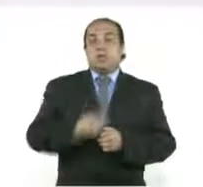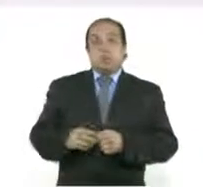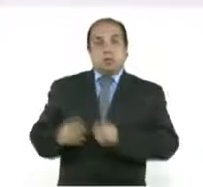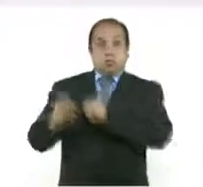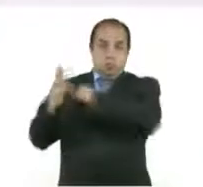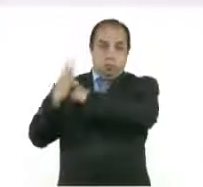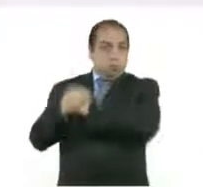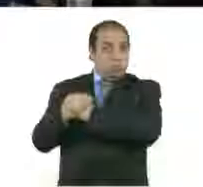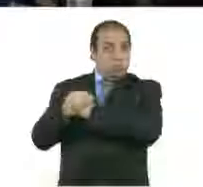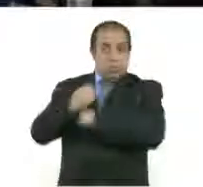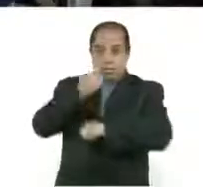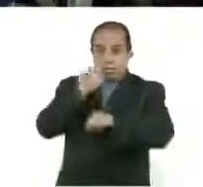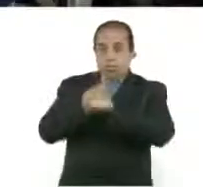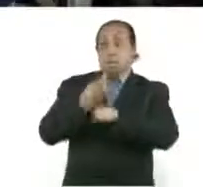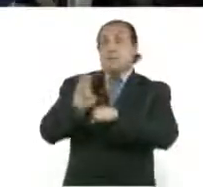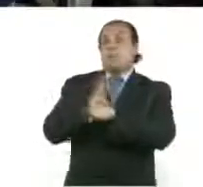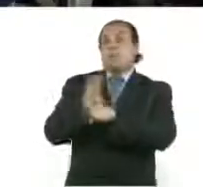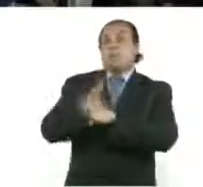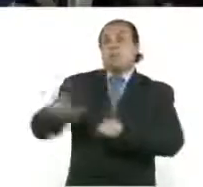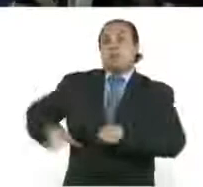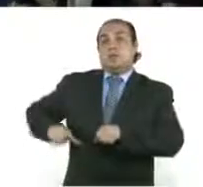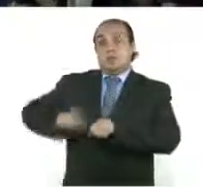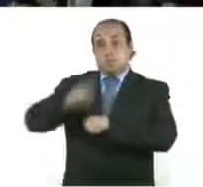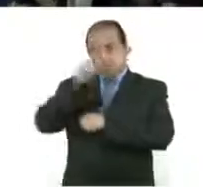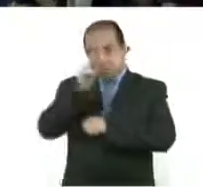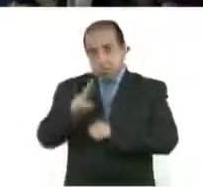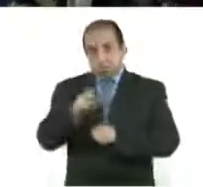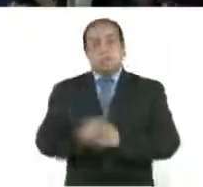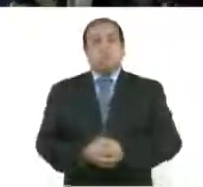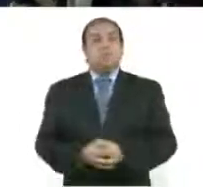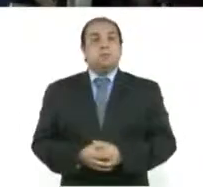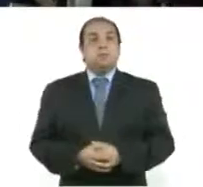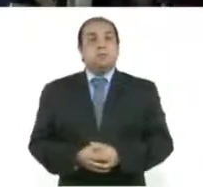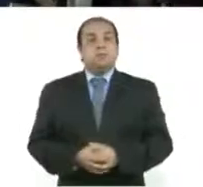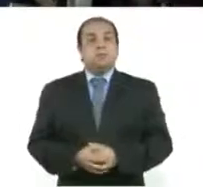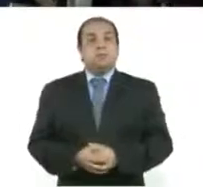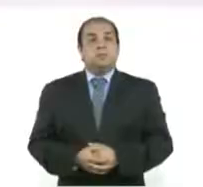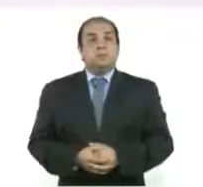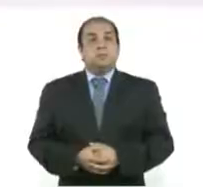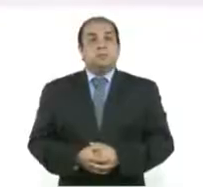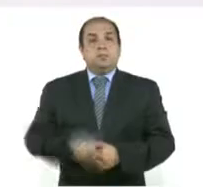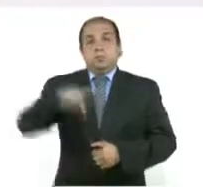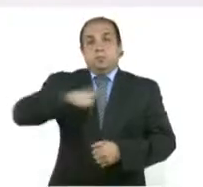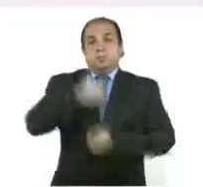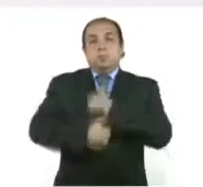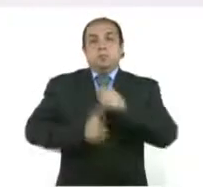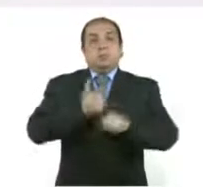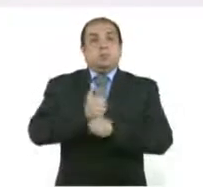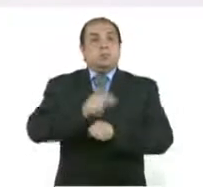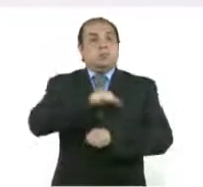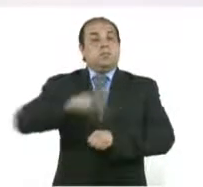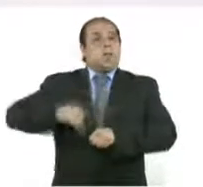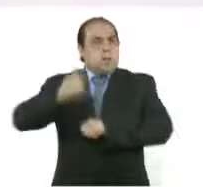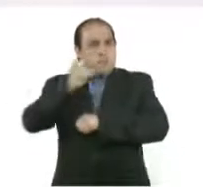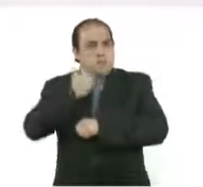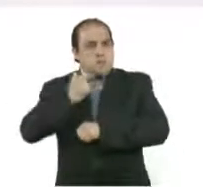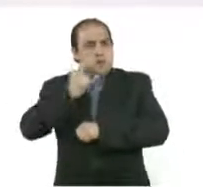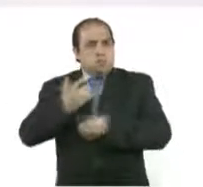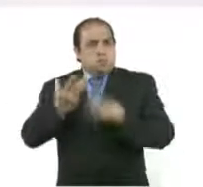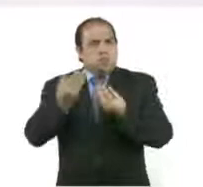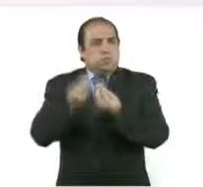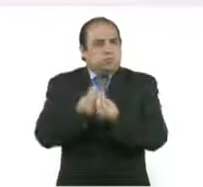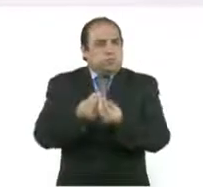la secretaria de Bienestar del Gobierno de México, que este año vamos a hacer un esfuerzo